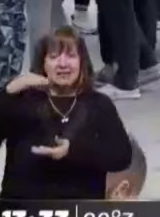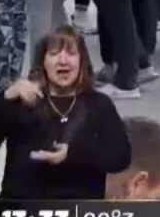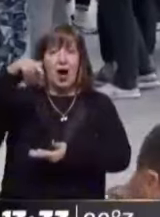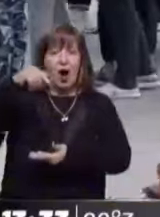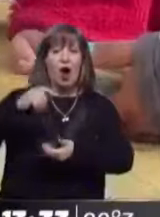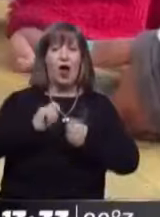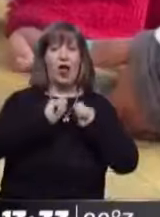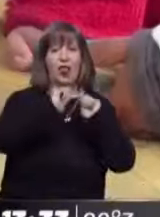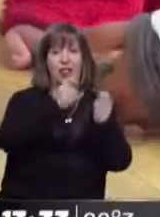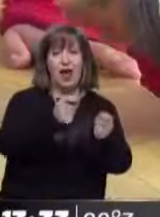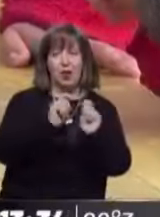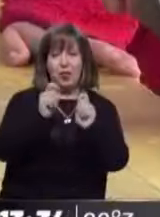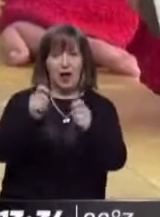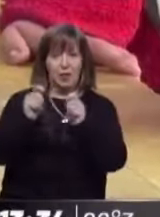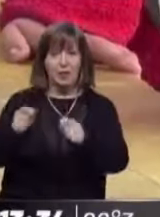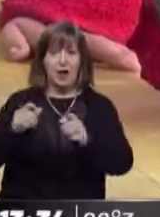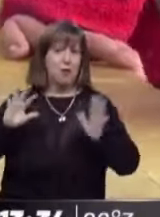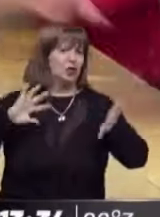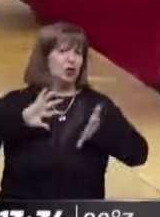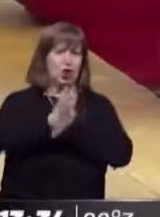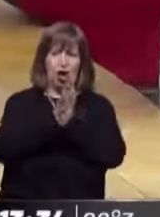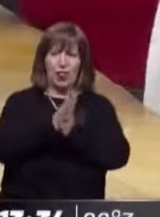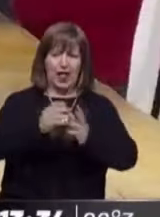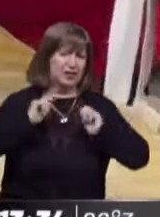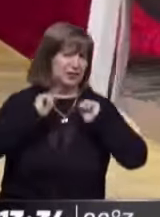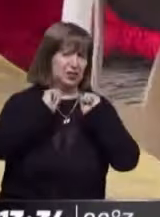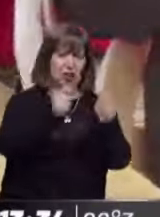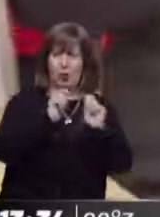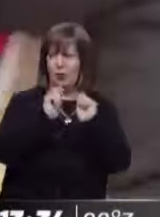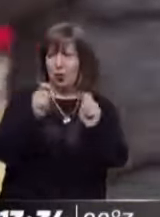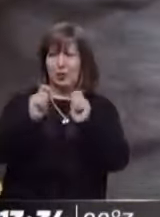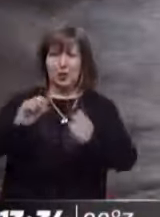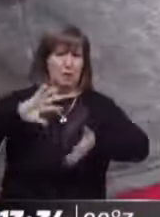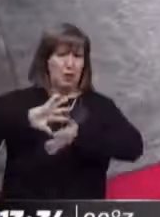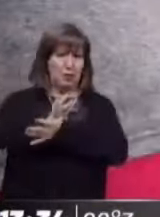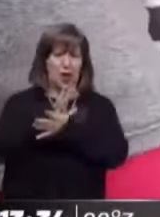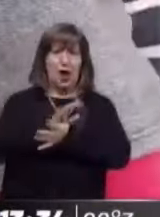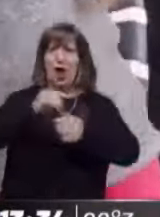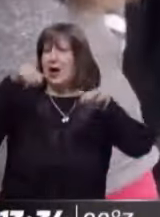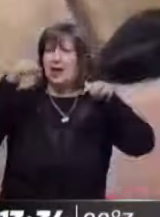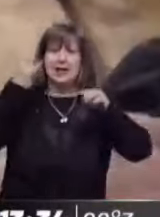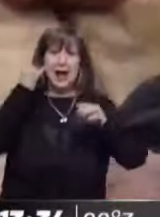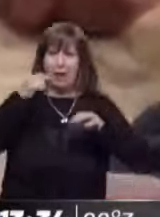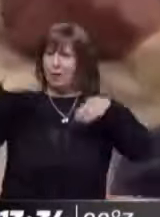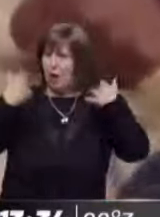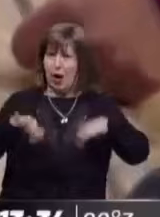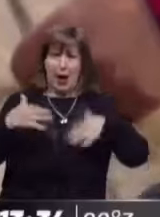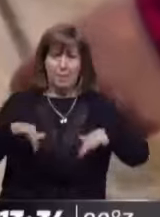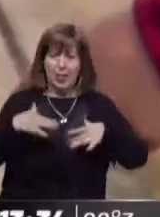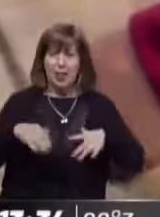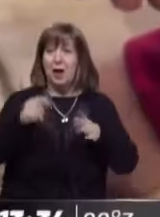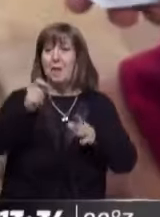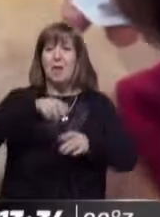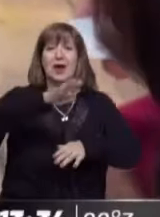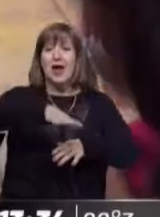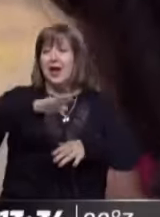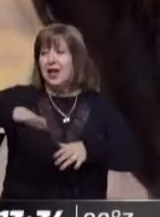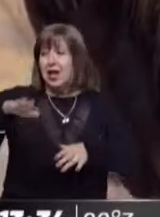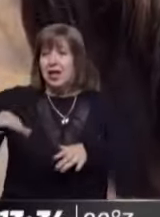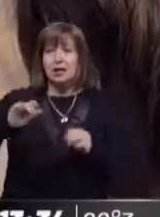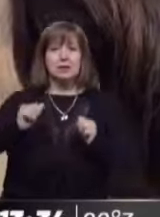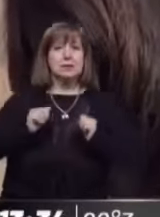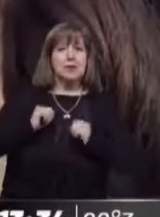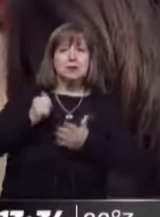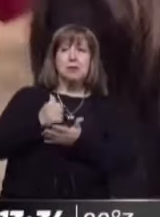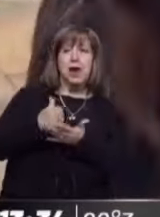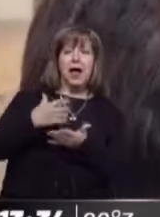va a estar entregando a los... ¿Toda la entregan hoy? Toda la entregamos hoy. Yo, como siempre dije, la prioridad nuestra son los niños y